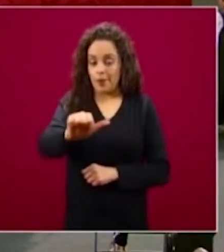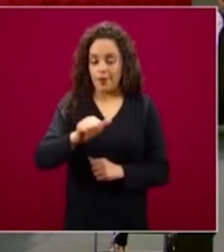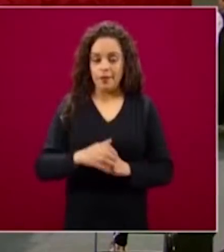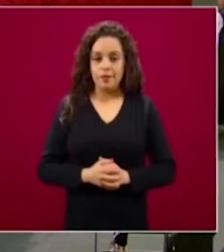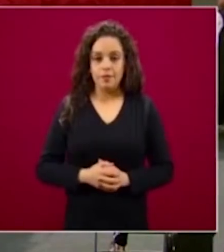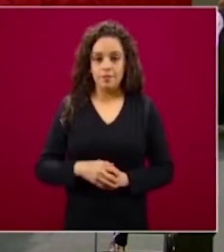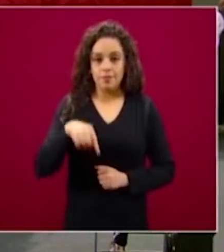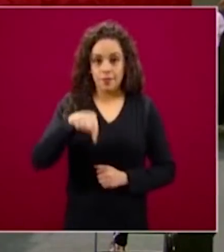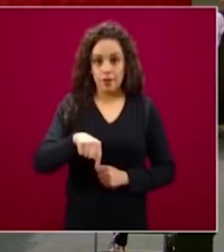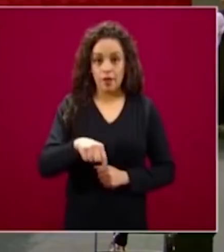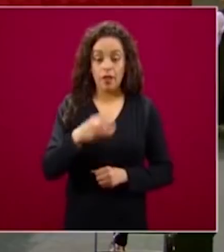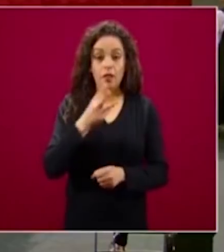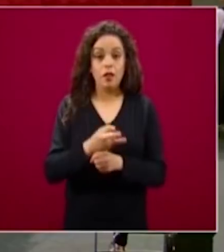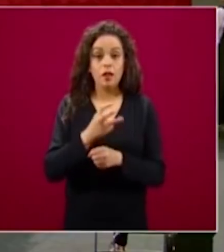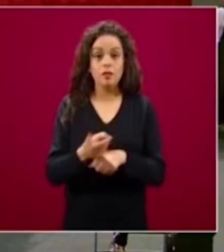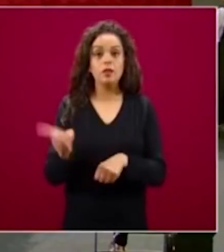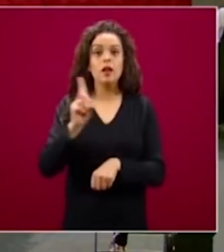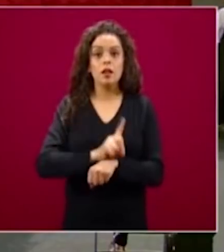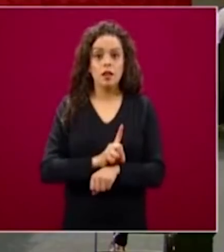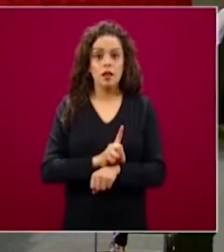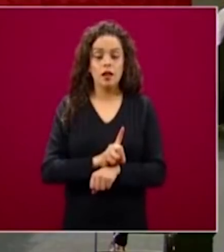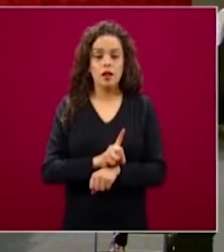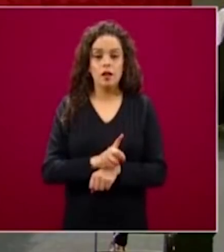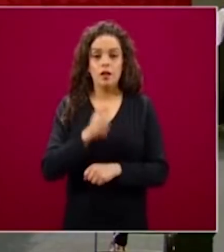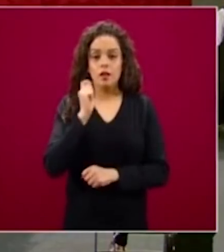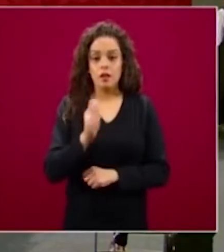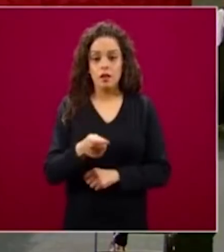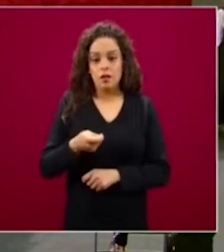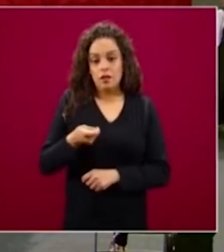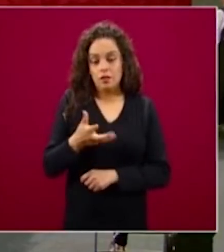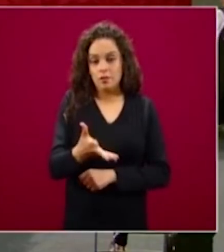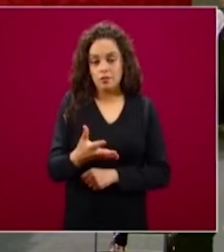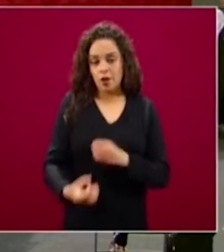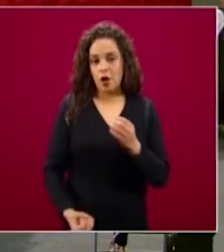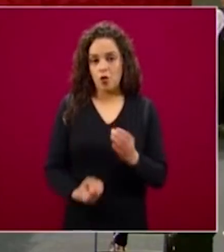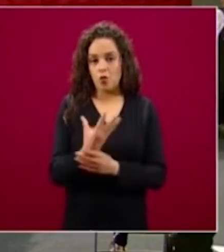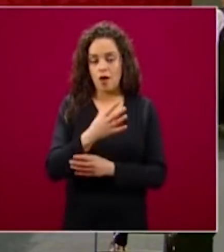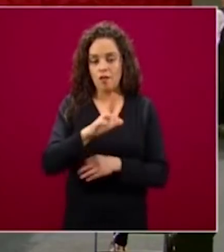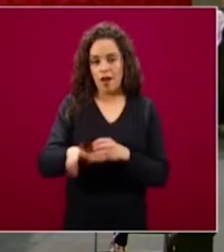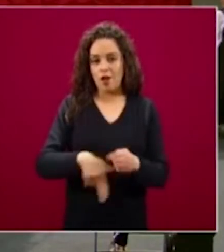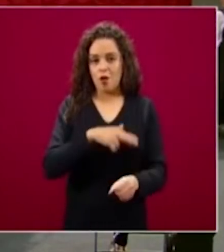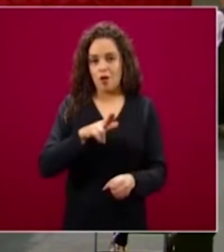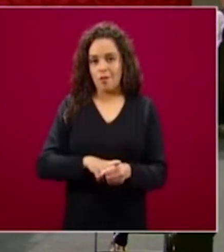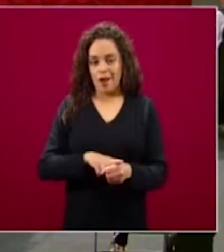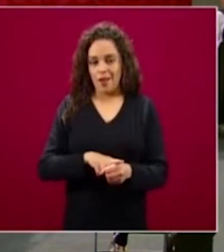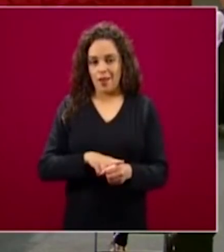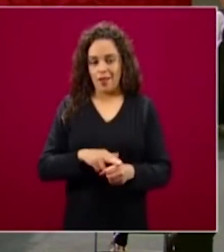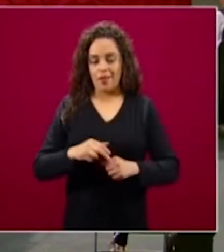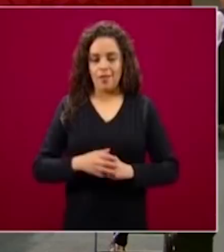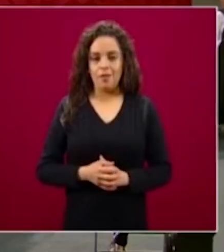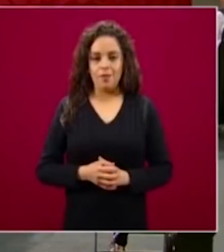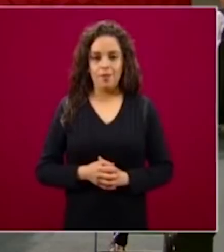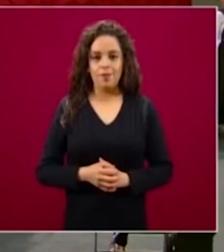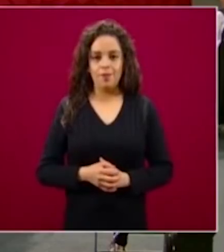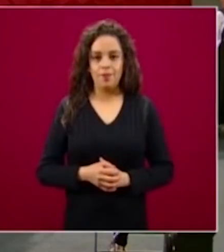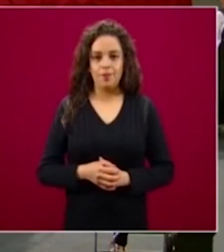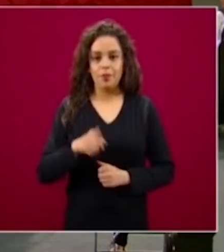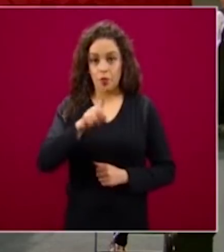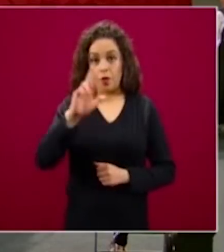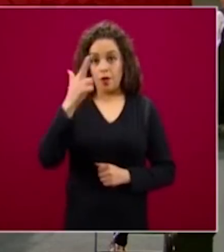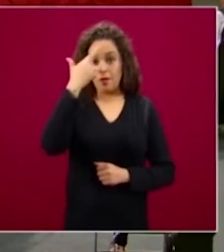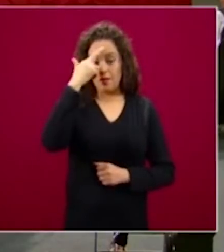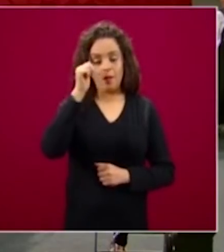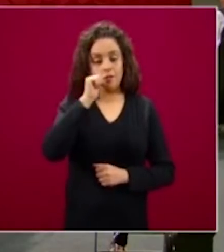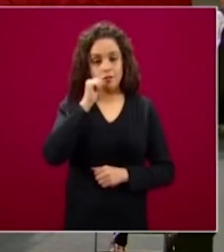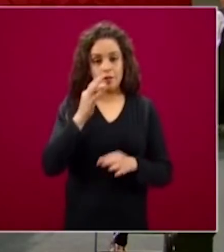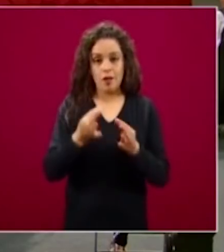el tercer día de esto que se ha denominado como la nueva normalidad, ¿no? Recordamos siempre, es importante